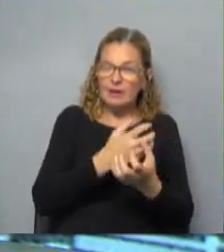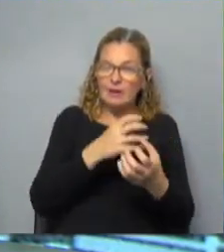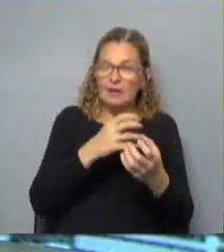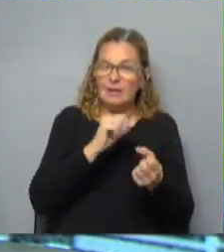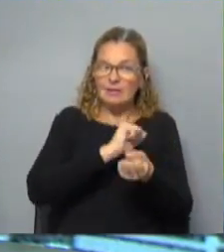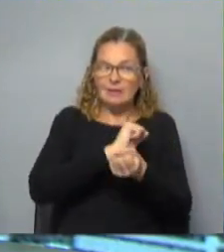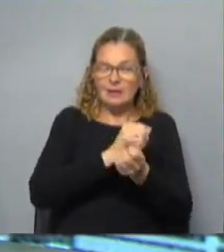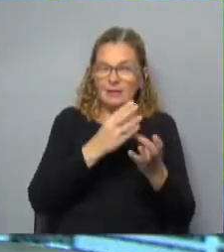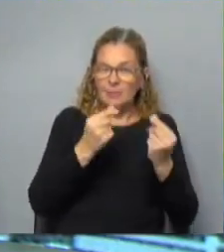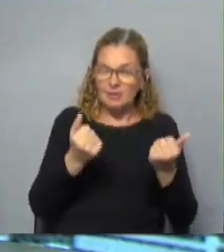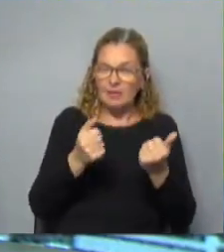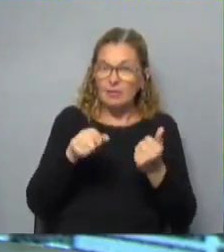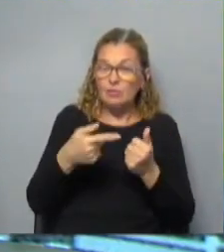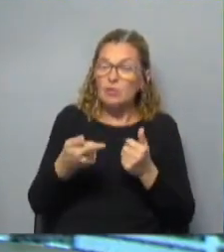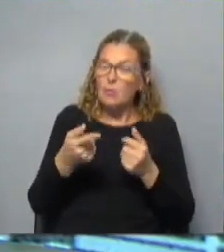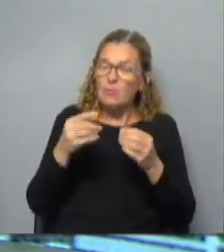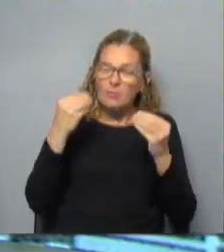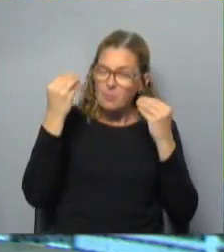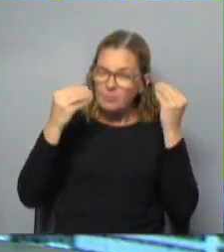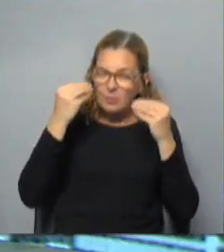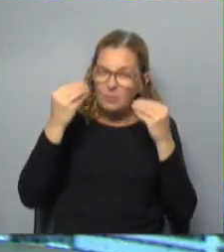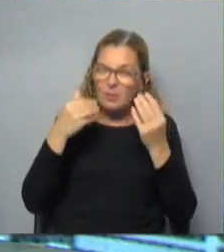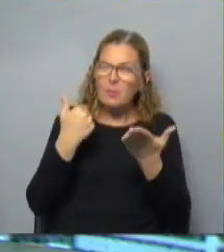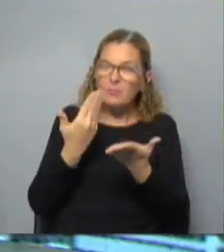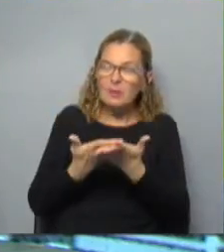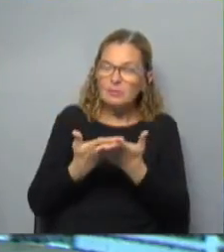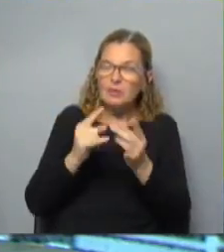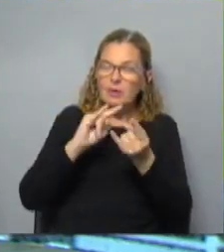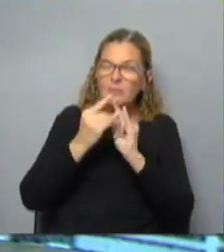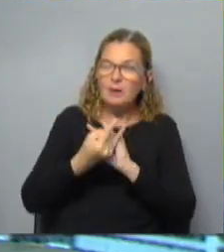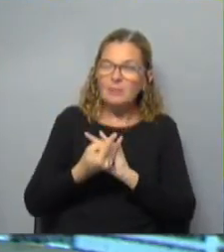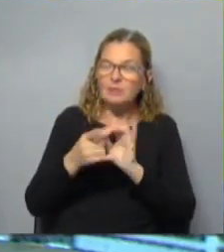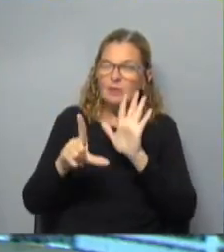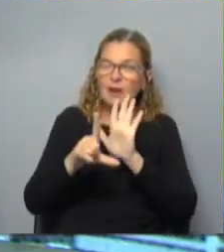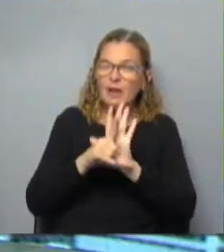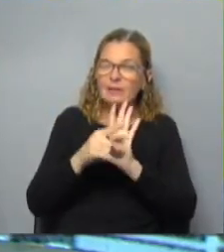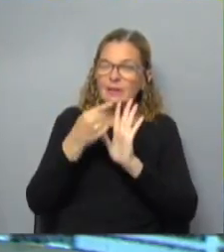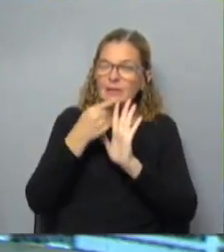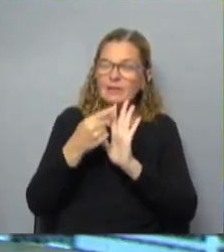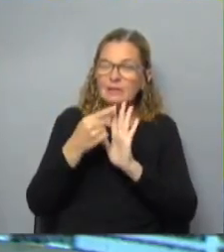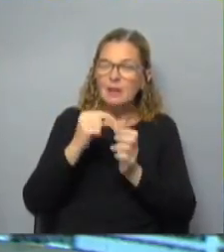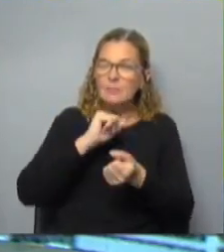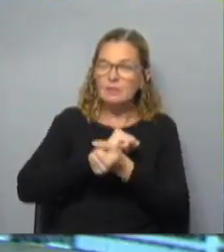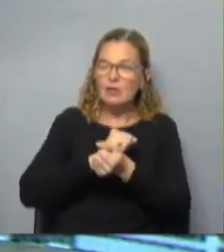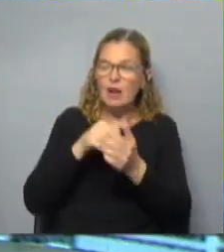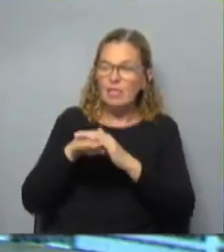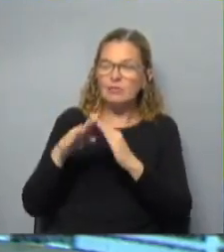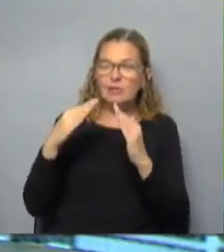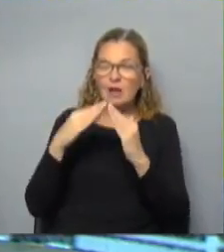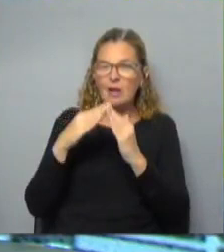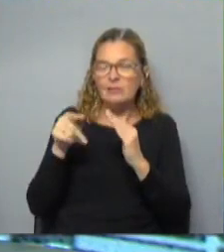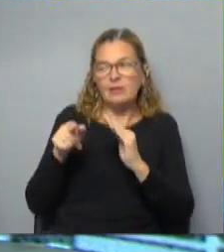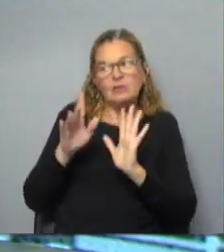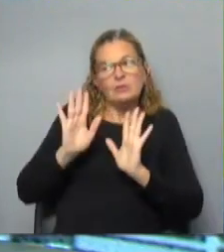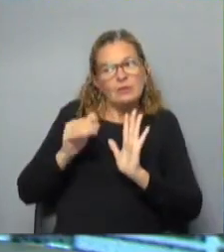y por otro bueno ven con preocupación lo que se planteó en el parlamento de esta ley que permitiría la presión domiciliaria y ese beneficio